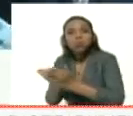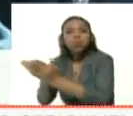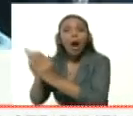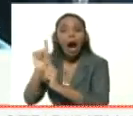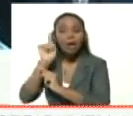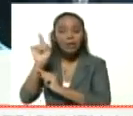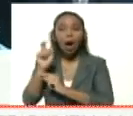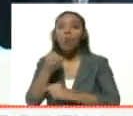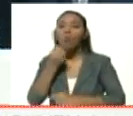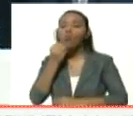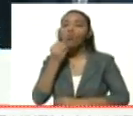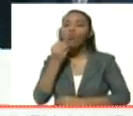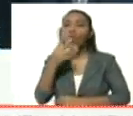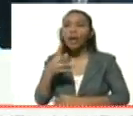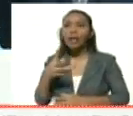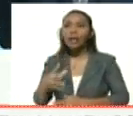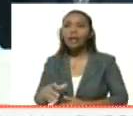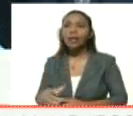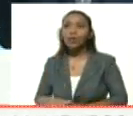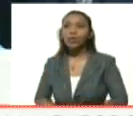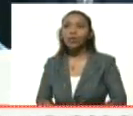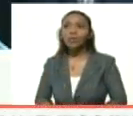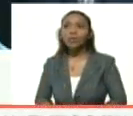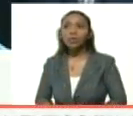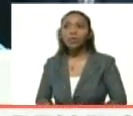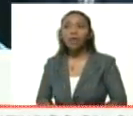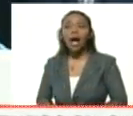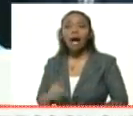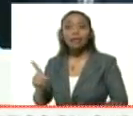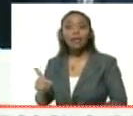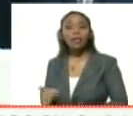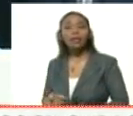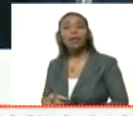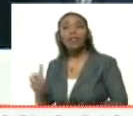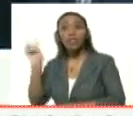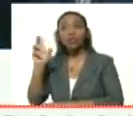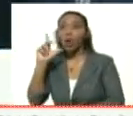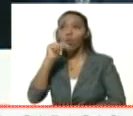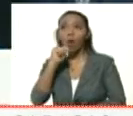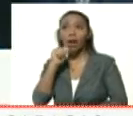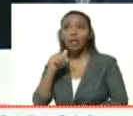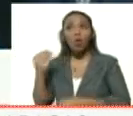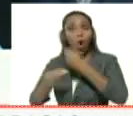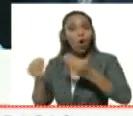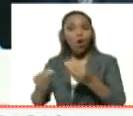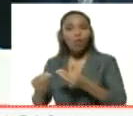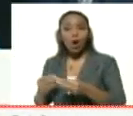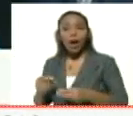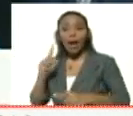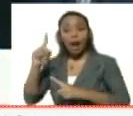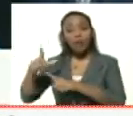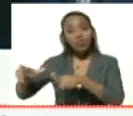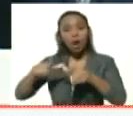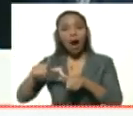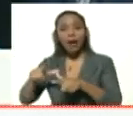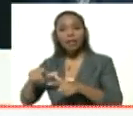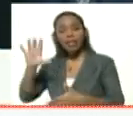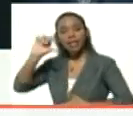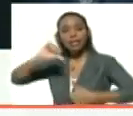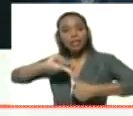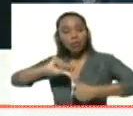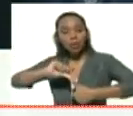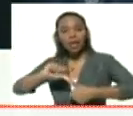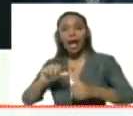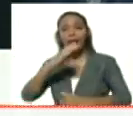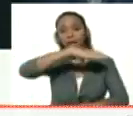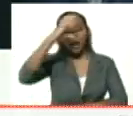de Buenaventura, Colombia, en la costa pacífica, donde Venezuela no tiene costa, y tiene como destino Centroamérica y el Caribe para